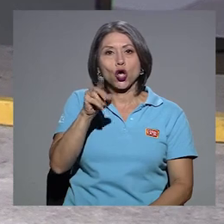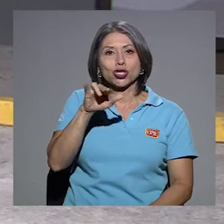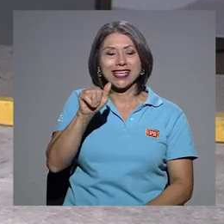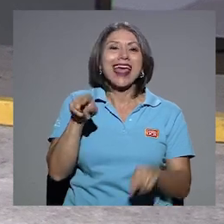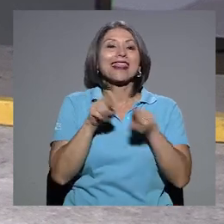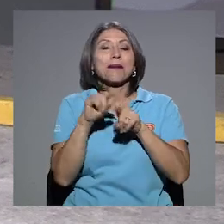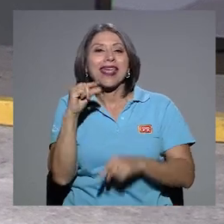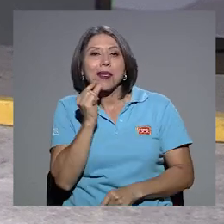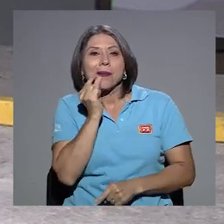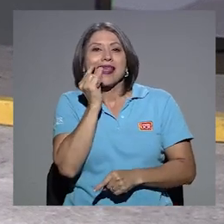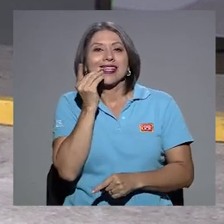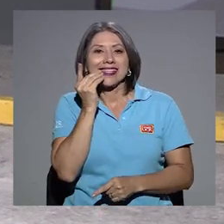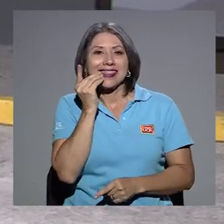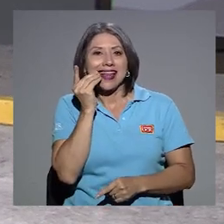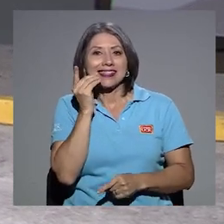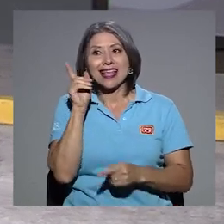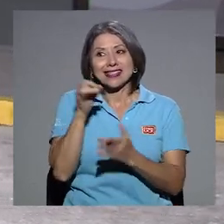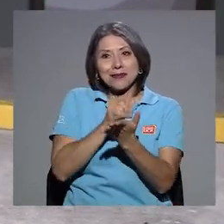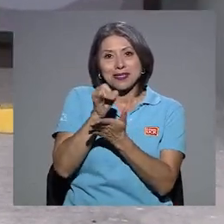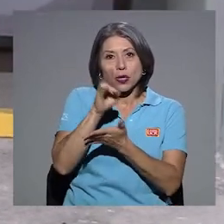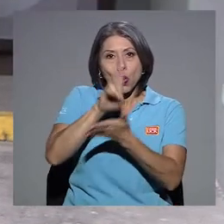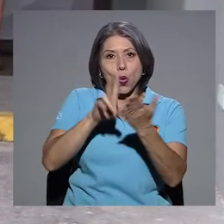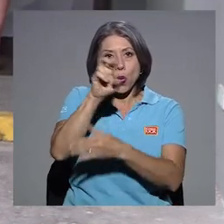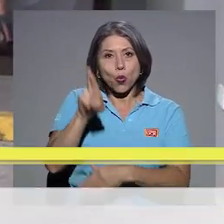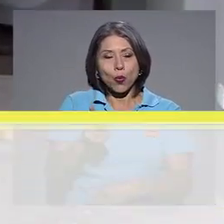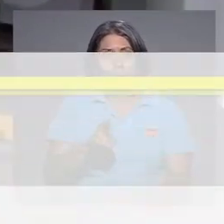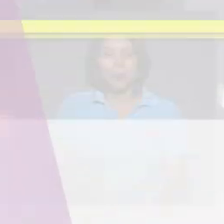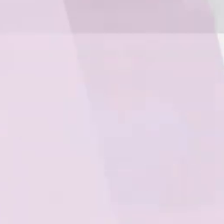es investigadora en la Universidad de Costa Rica.